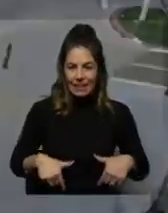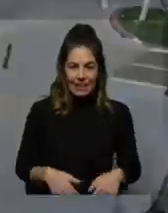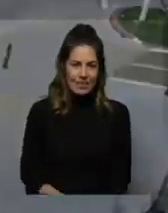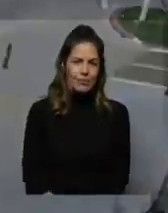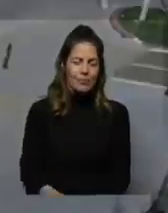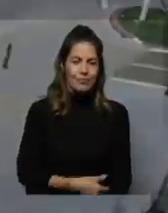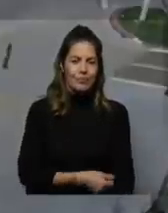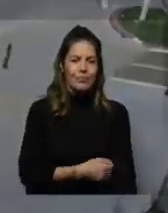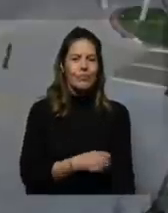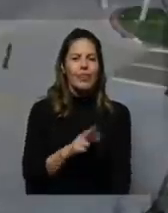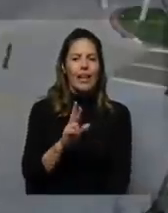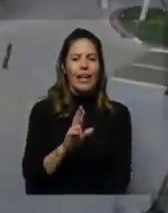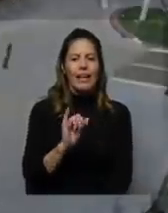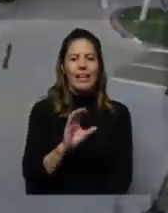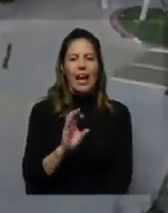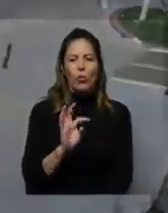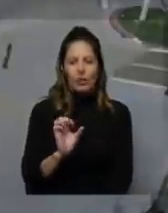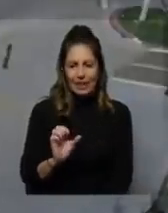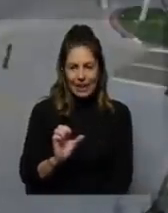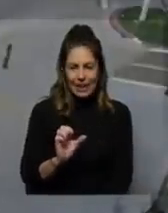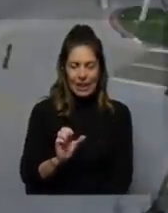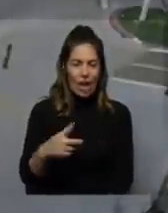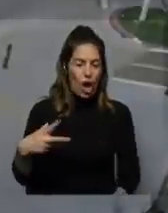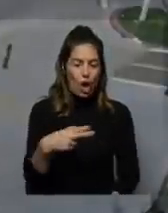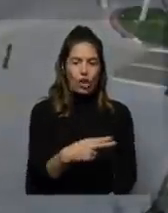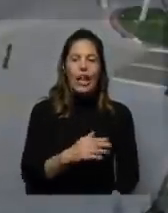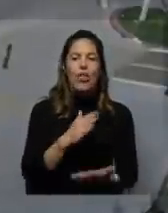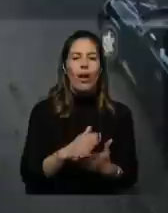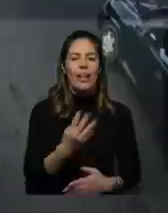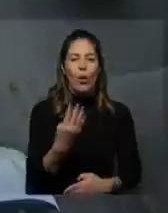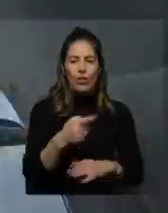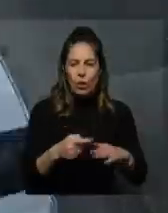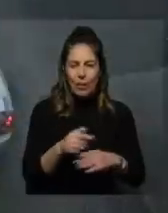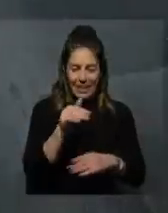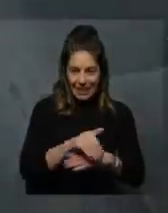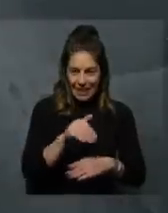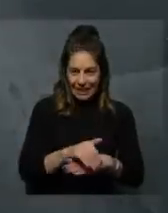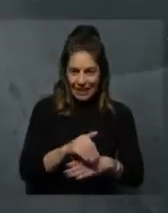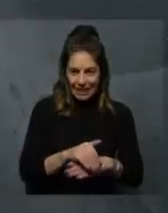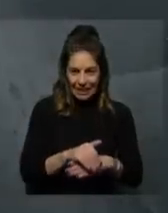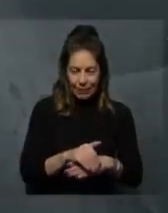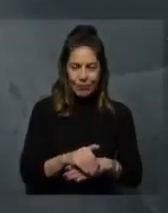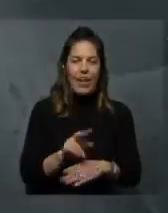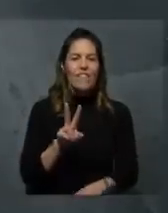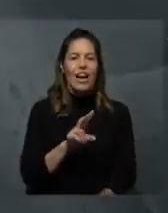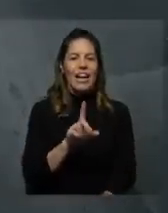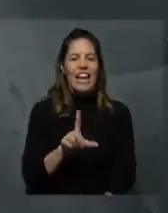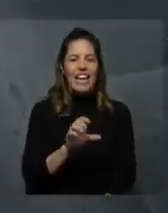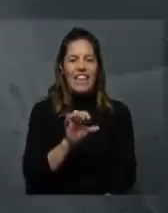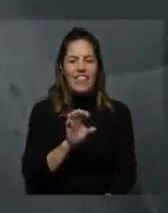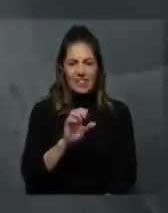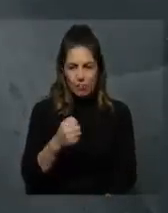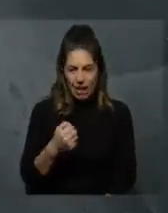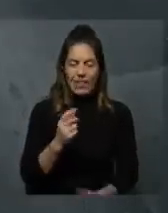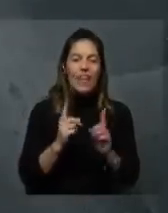ricaurte entre cívicos y Dionisio Carvajal cortado hasta las cuatro y media de la tarde por tareas de ute Vázquez ledesmante Francisco Vidal y Benito